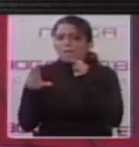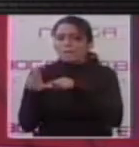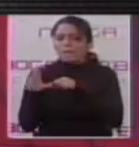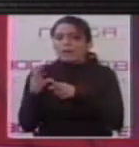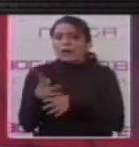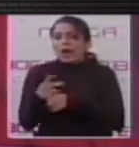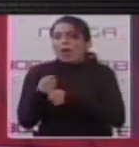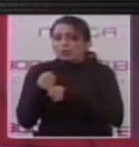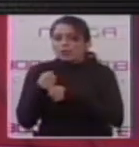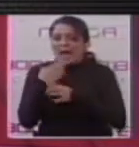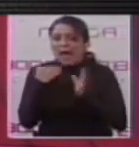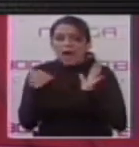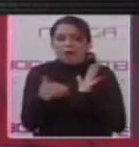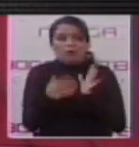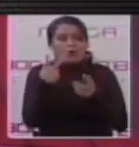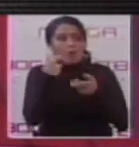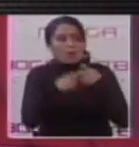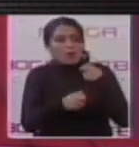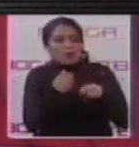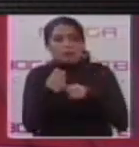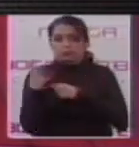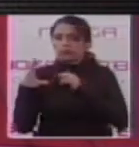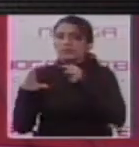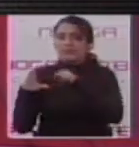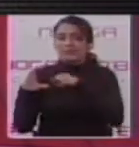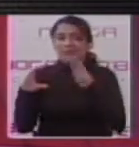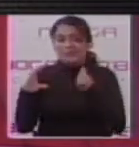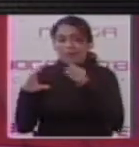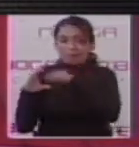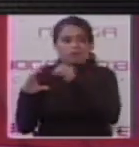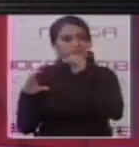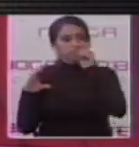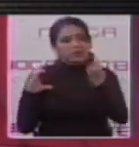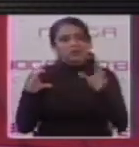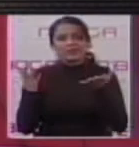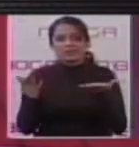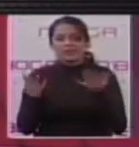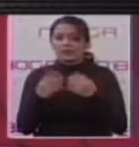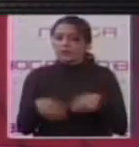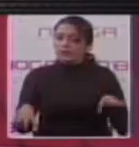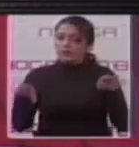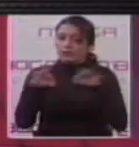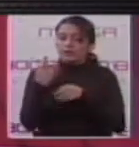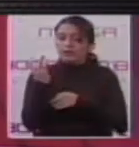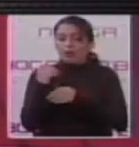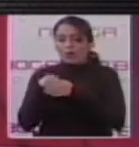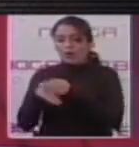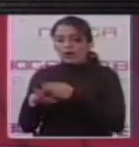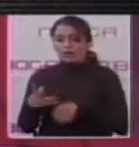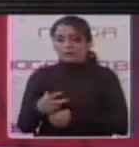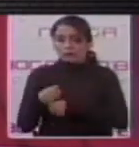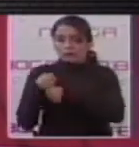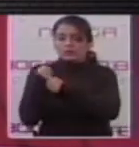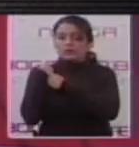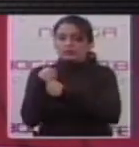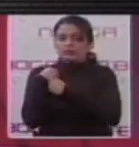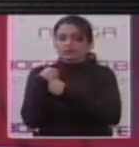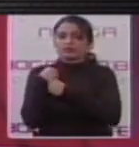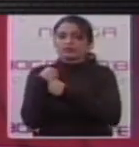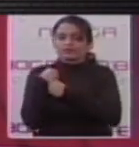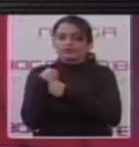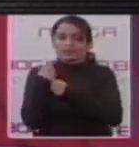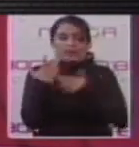periodos de las vacas flacas, las famosas vacas flacas por igual. Un negocio sin efectivo cuando se requiere, pues es un